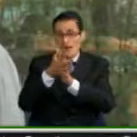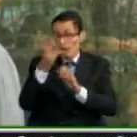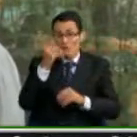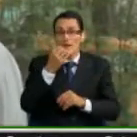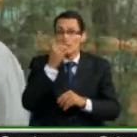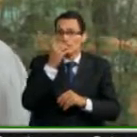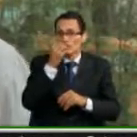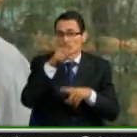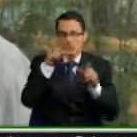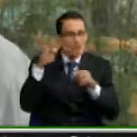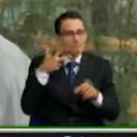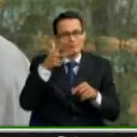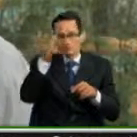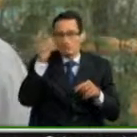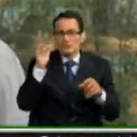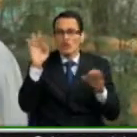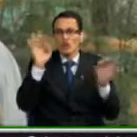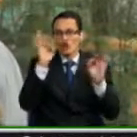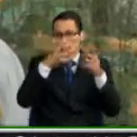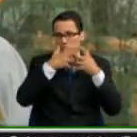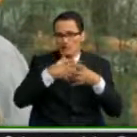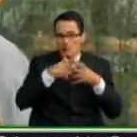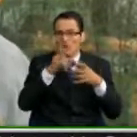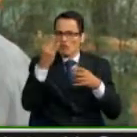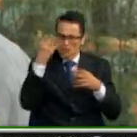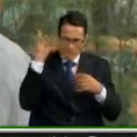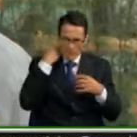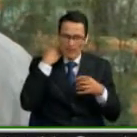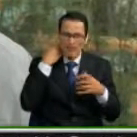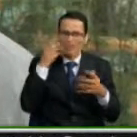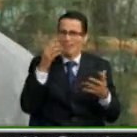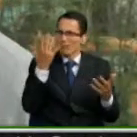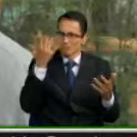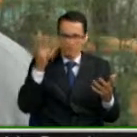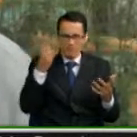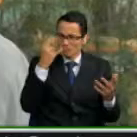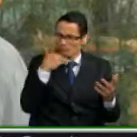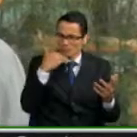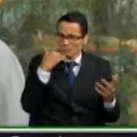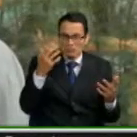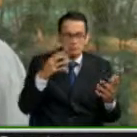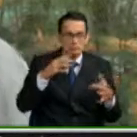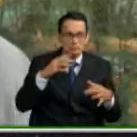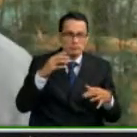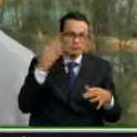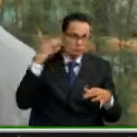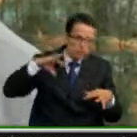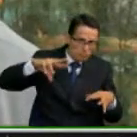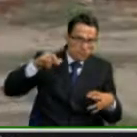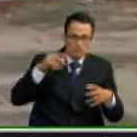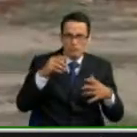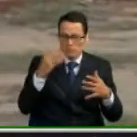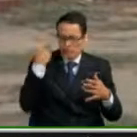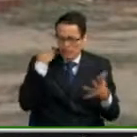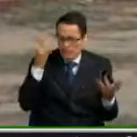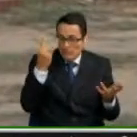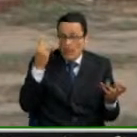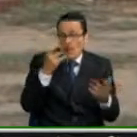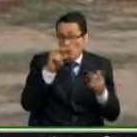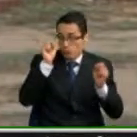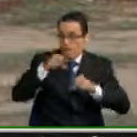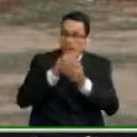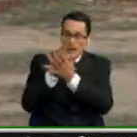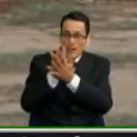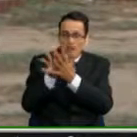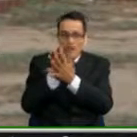cualquiera de nuestros viajeros o empresas transportadoras que se han afectado por un acto delictivo puedan informar oportunamente. Por su